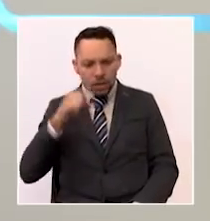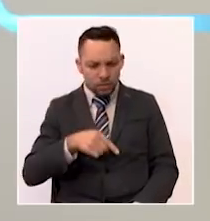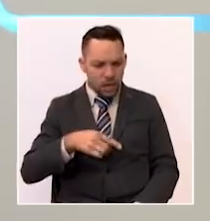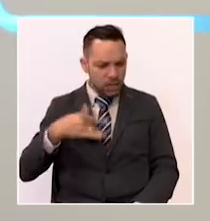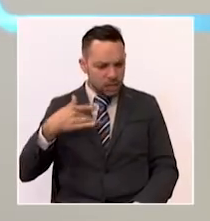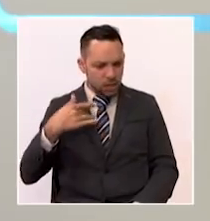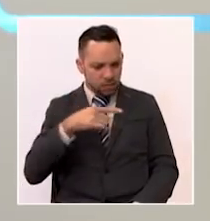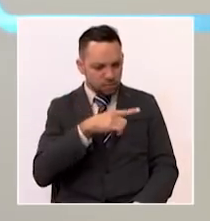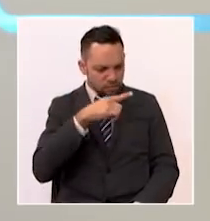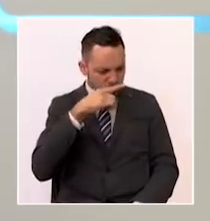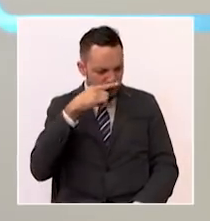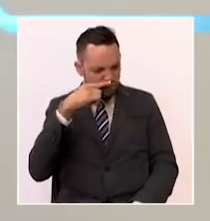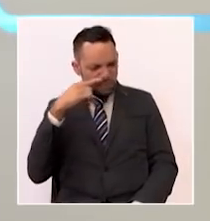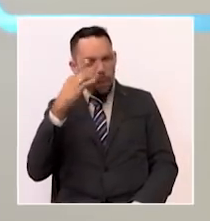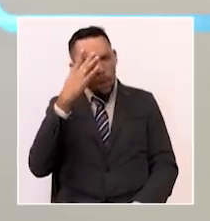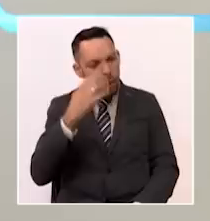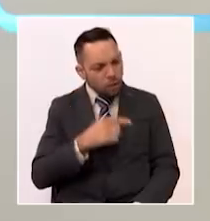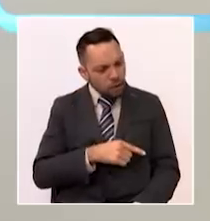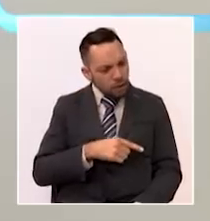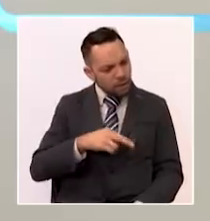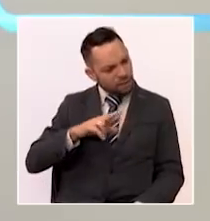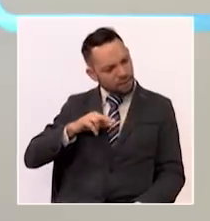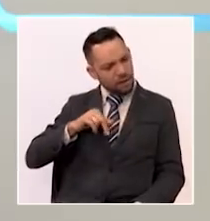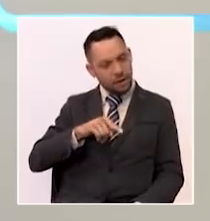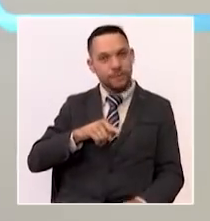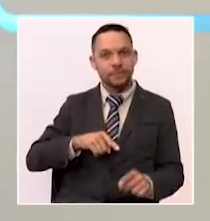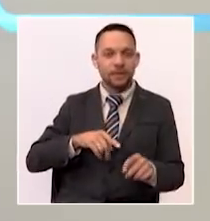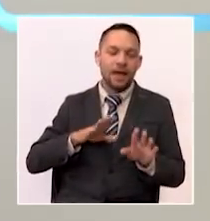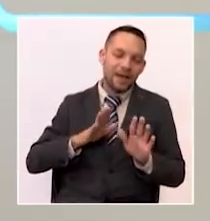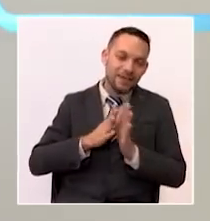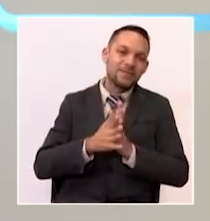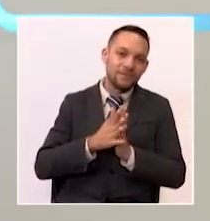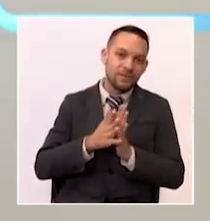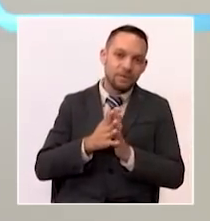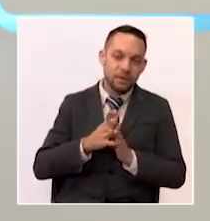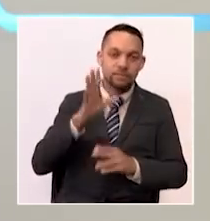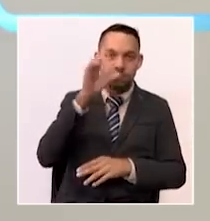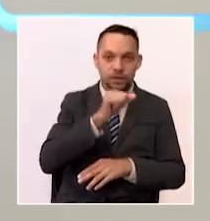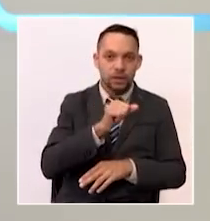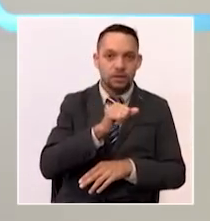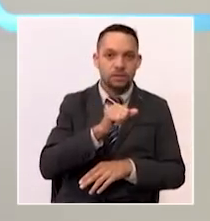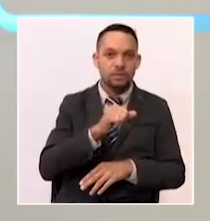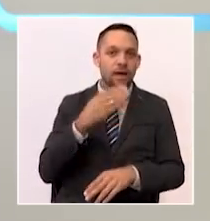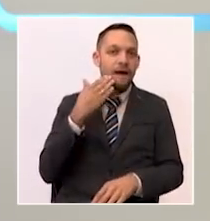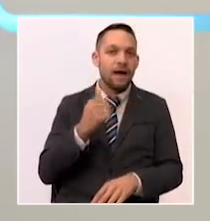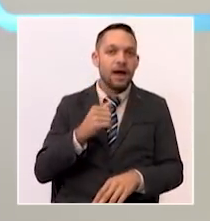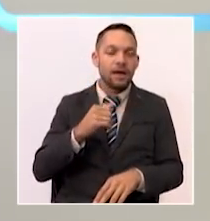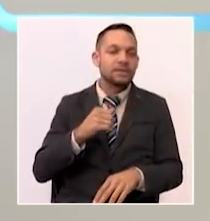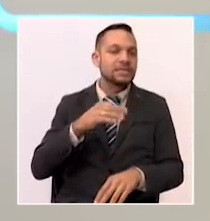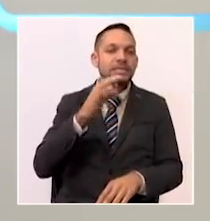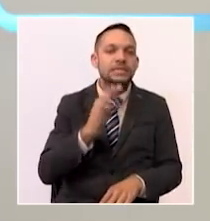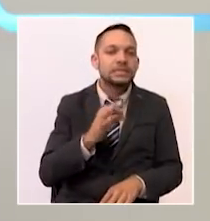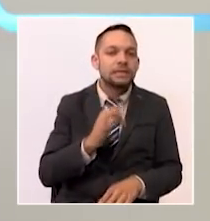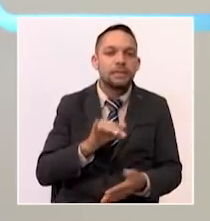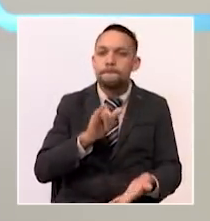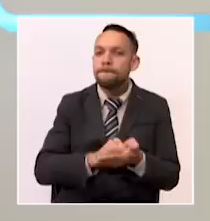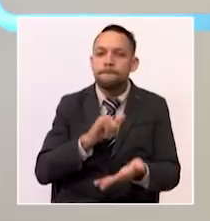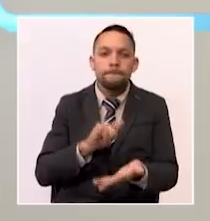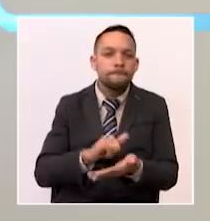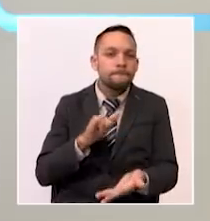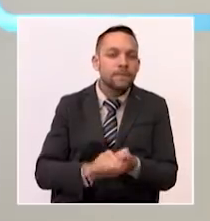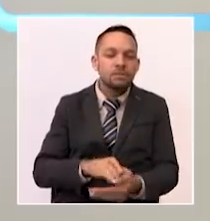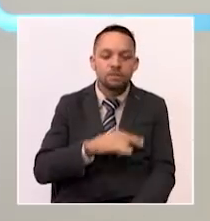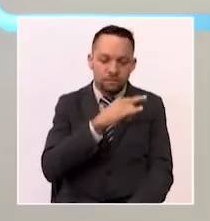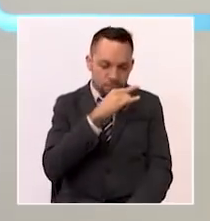y va a ser como un poquito maluco que se den cuenta que normalmente tenemos un olor y que a veces esos